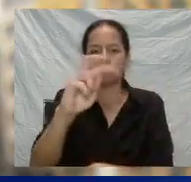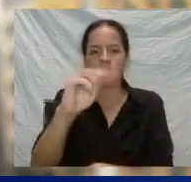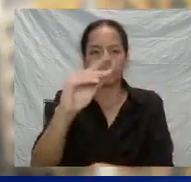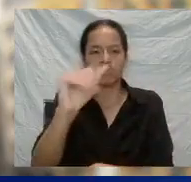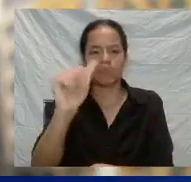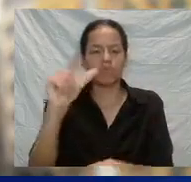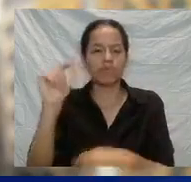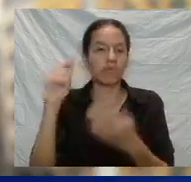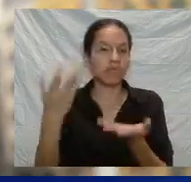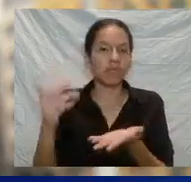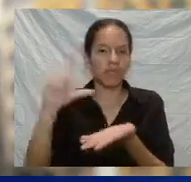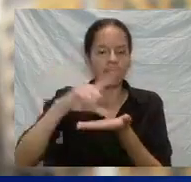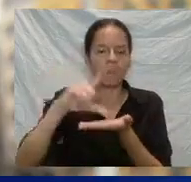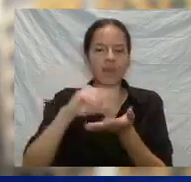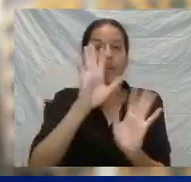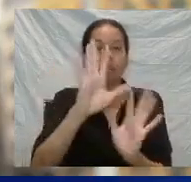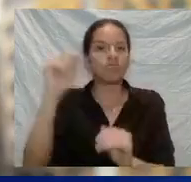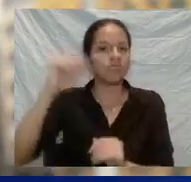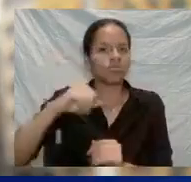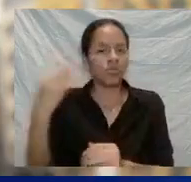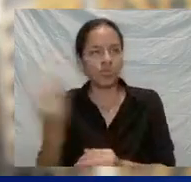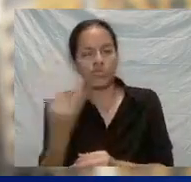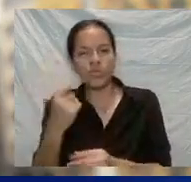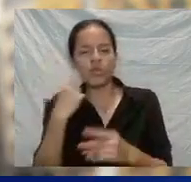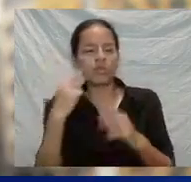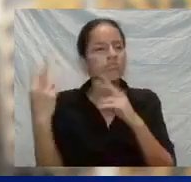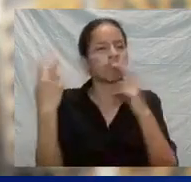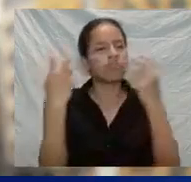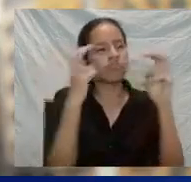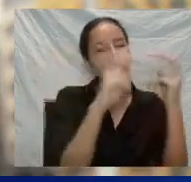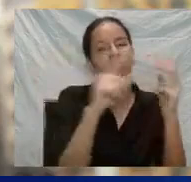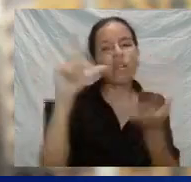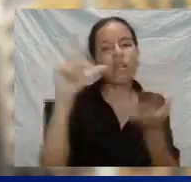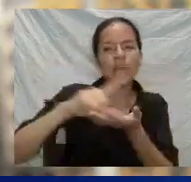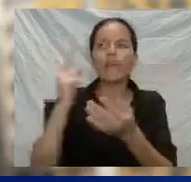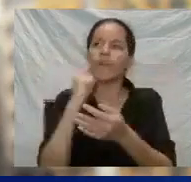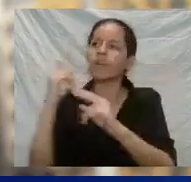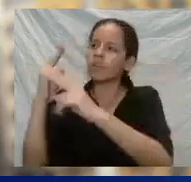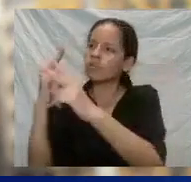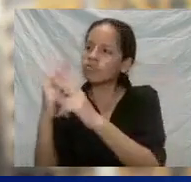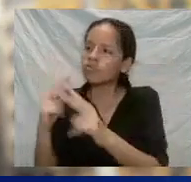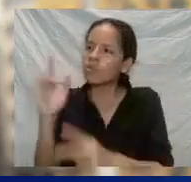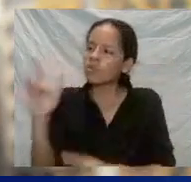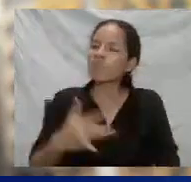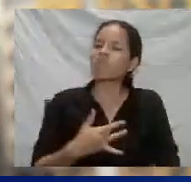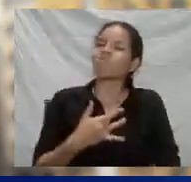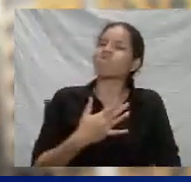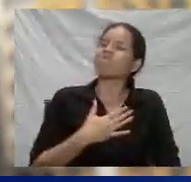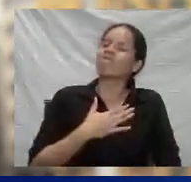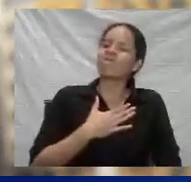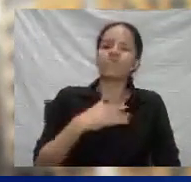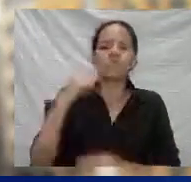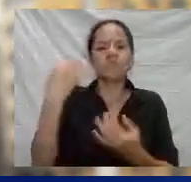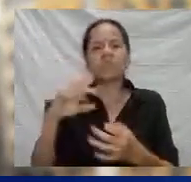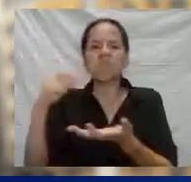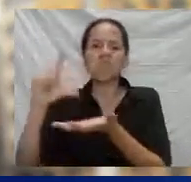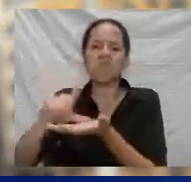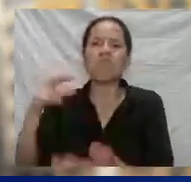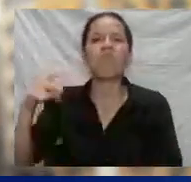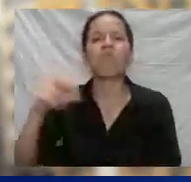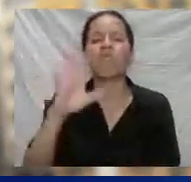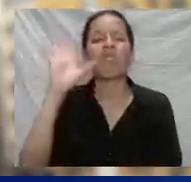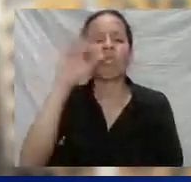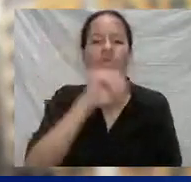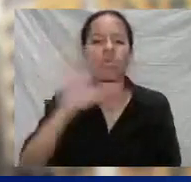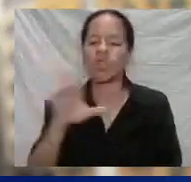vamos a hacer un recorrido por lima para revalorar estos espacios porque siempre pasado por lima pero hay que conocer la historia que está